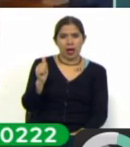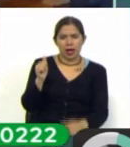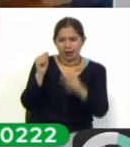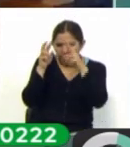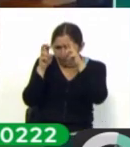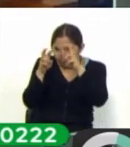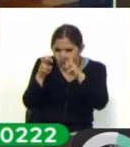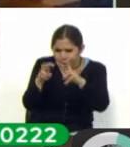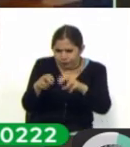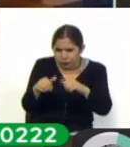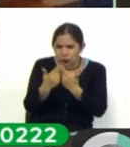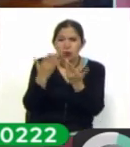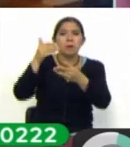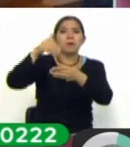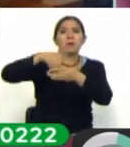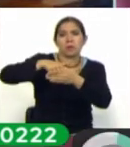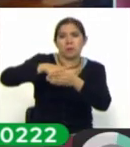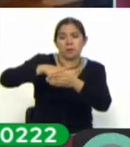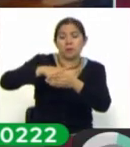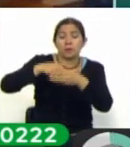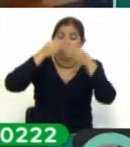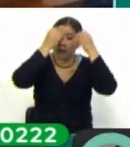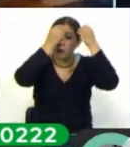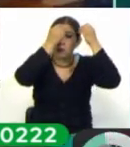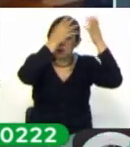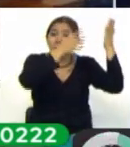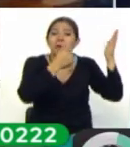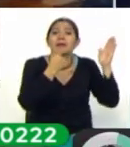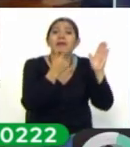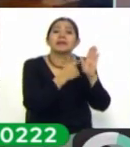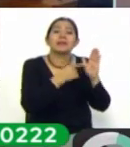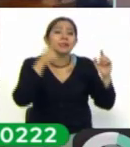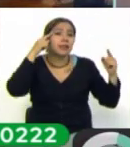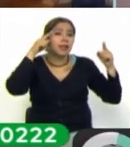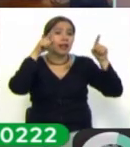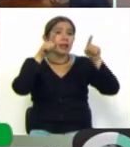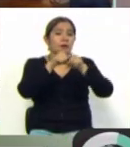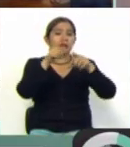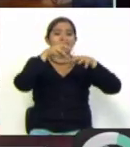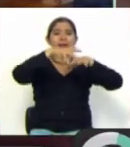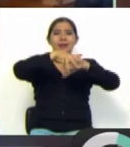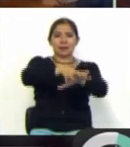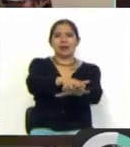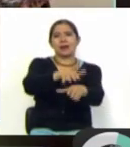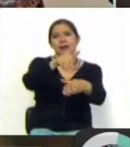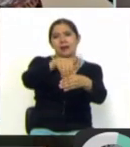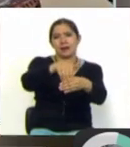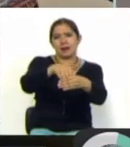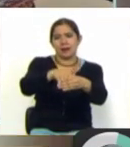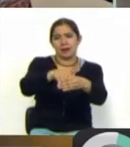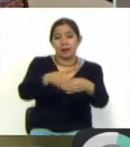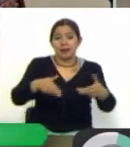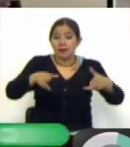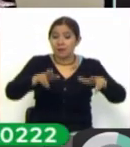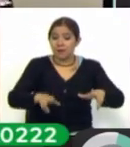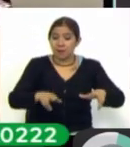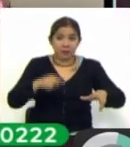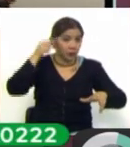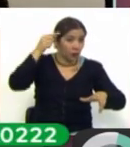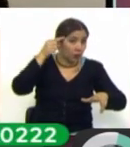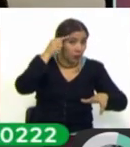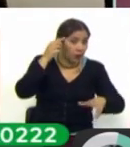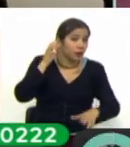en Bolivia, según establecido en el acuerdo de integridad electoral suscrito entre el Gobierno del